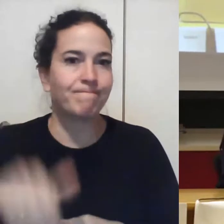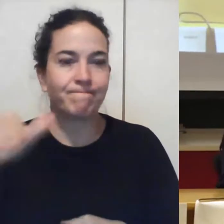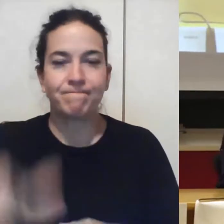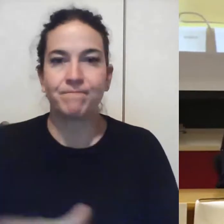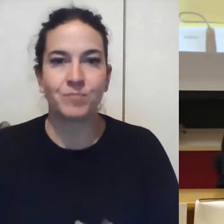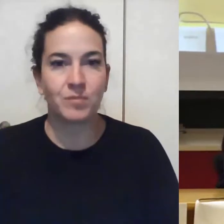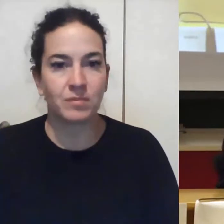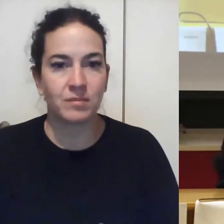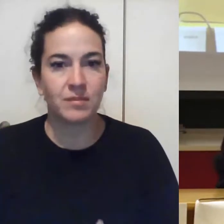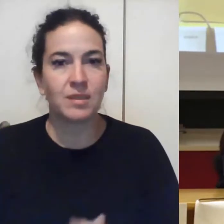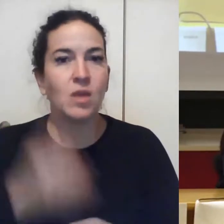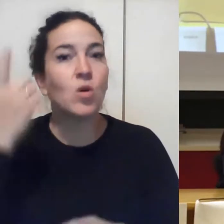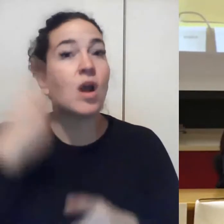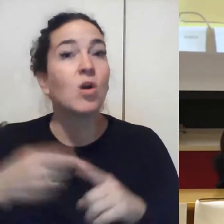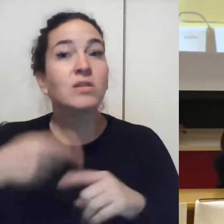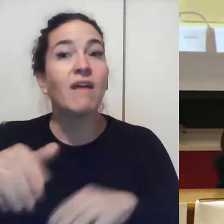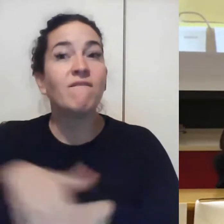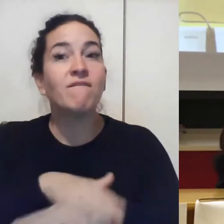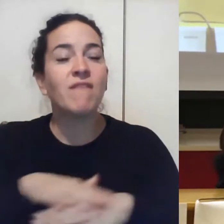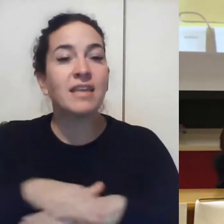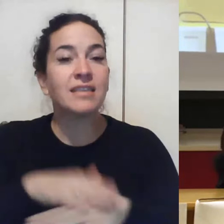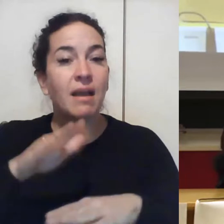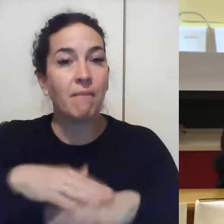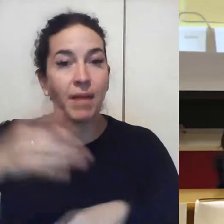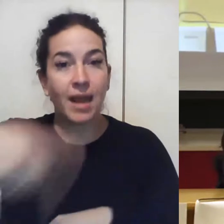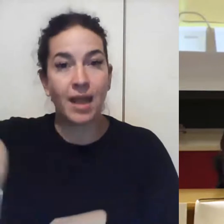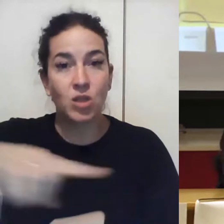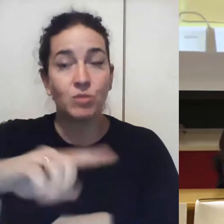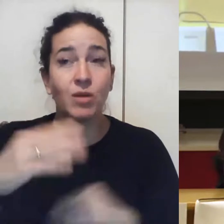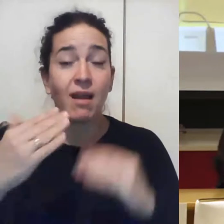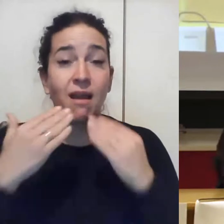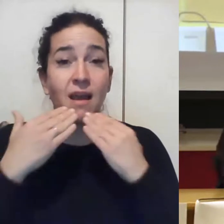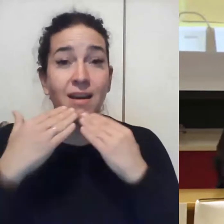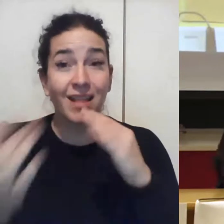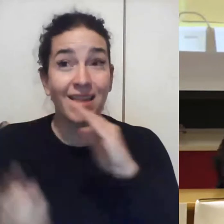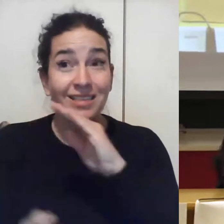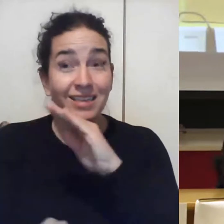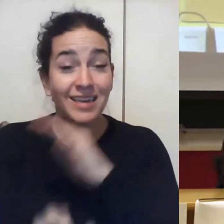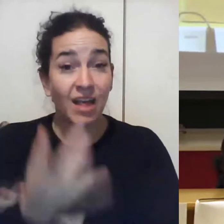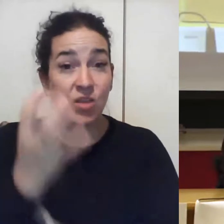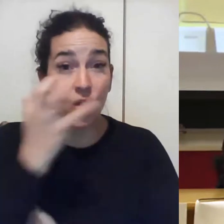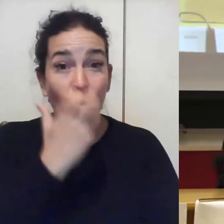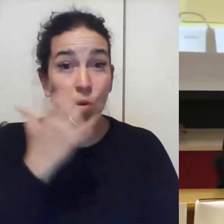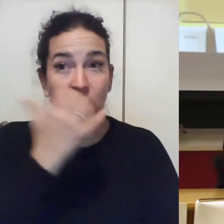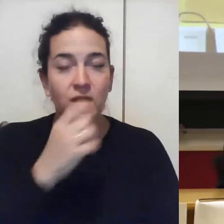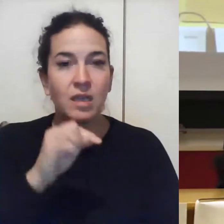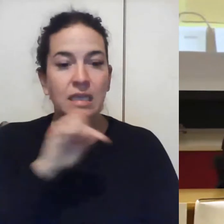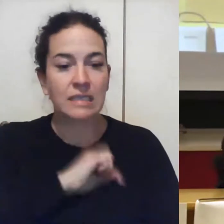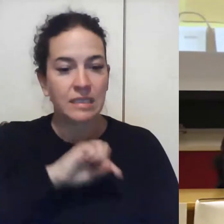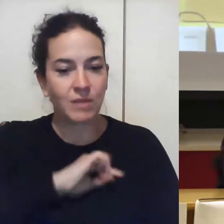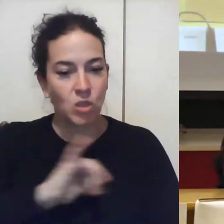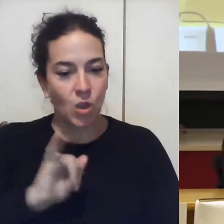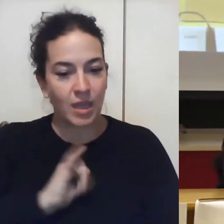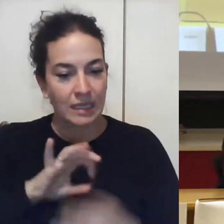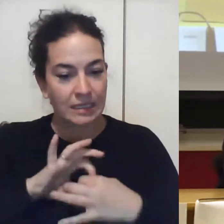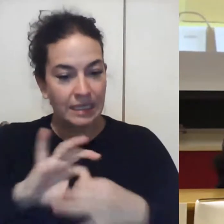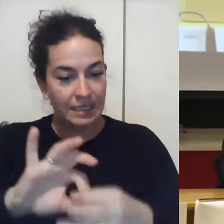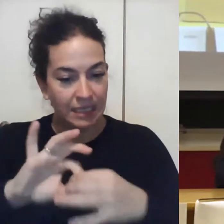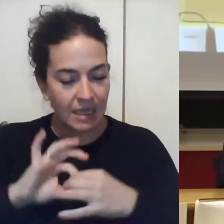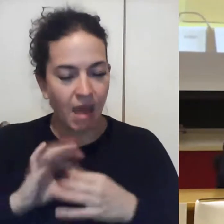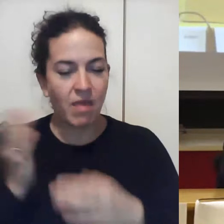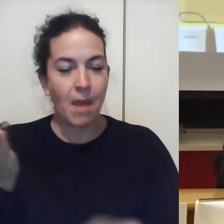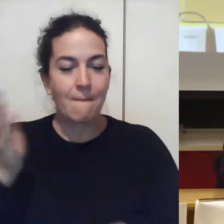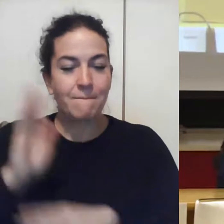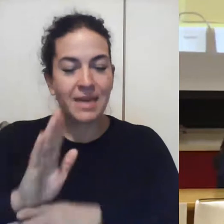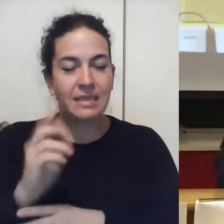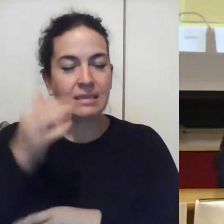básico para ellos, porque incluso a partir de la propia creación de los personajes, se identifican, entienden, se presentan otras realidades, saben